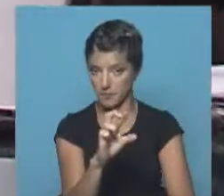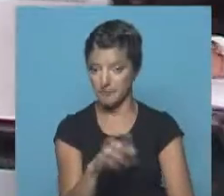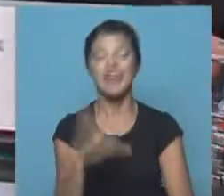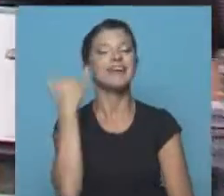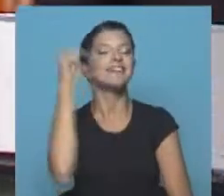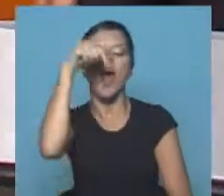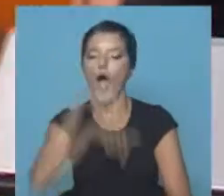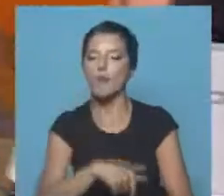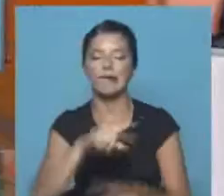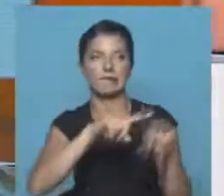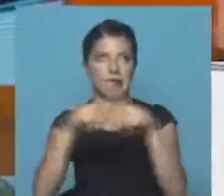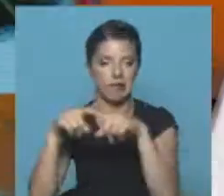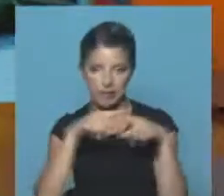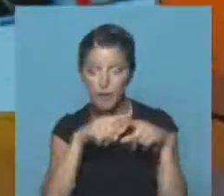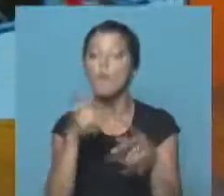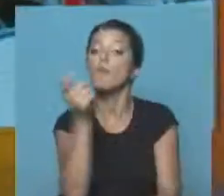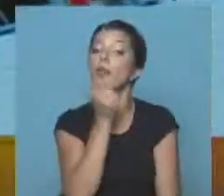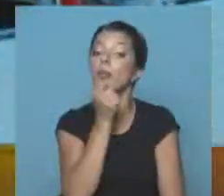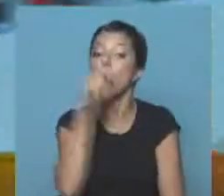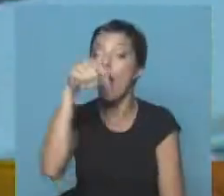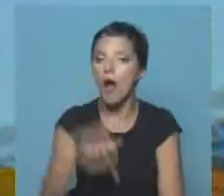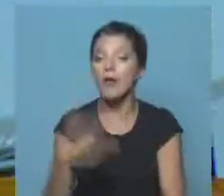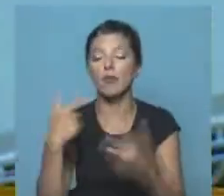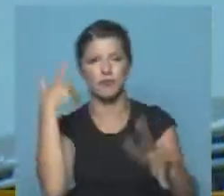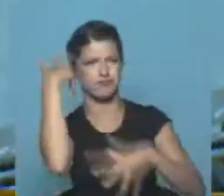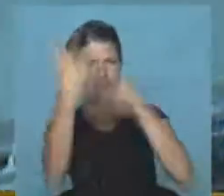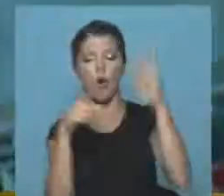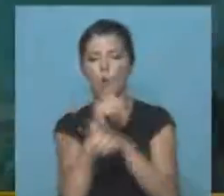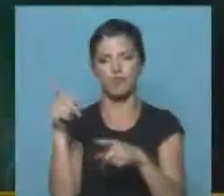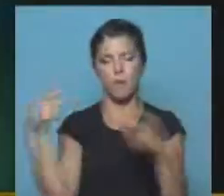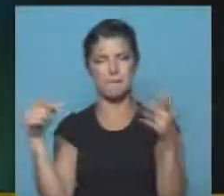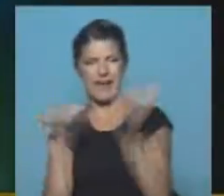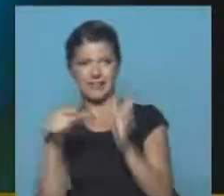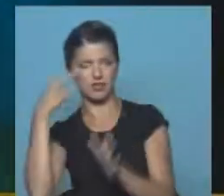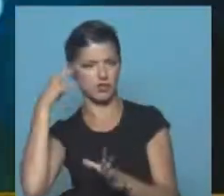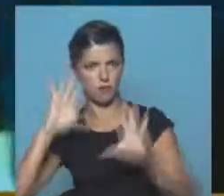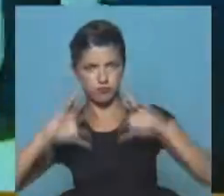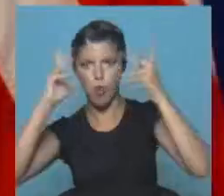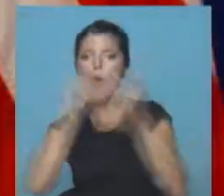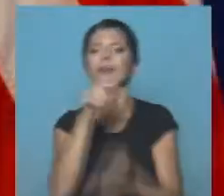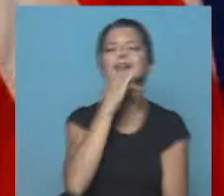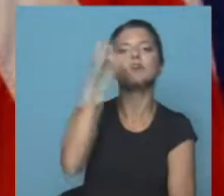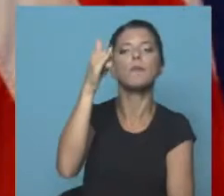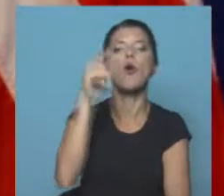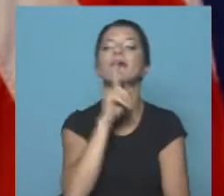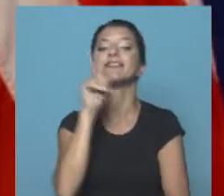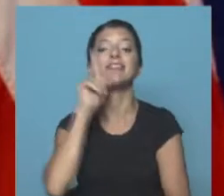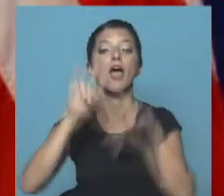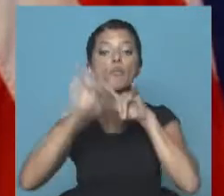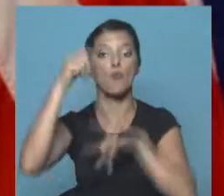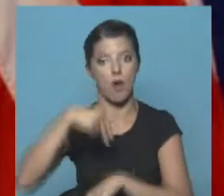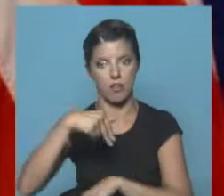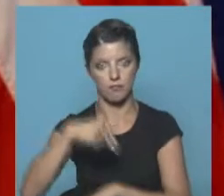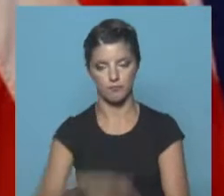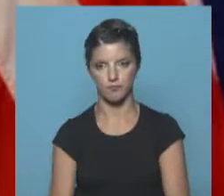está haciendo de las suyas y de hecho se generaron resquemores con China por un llamado a Taiwán. I am officially